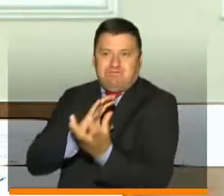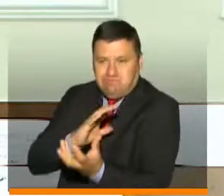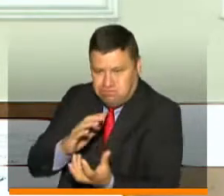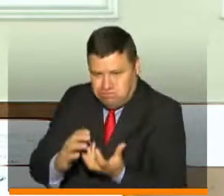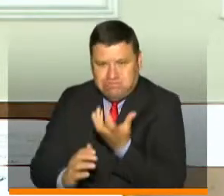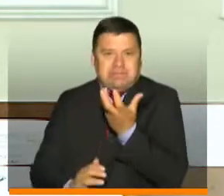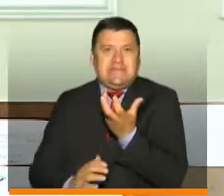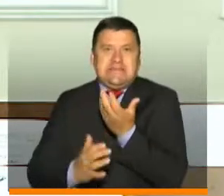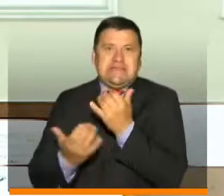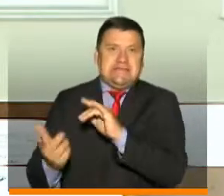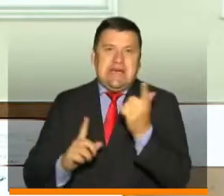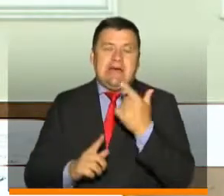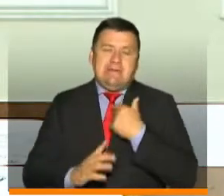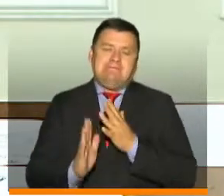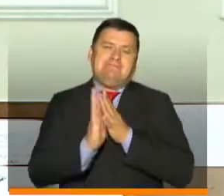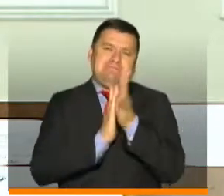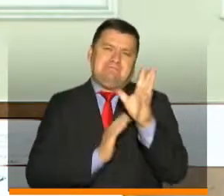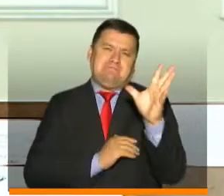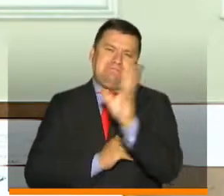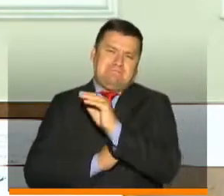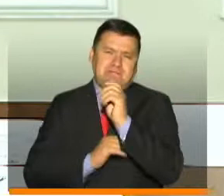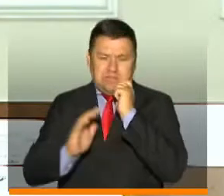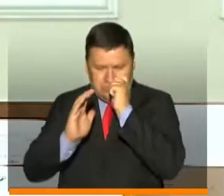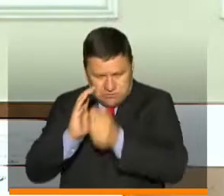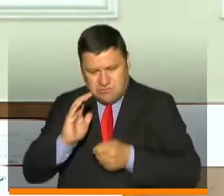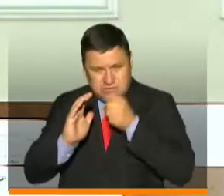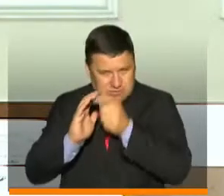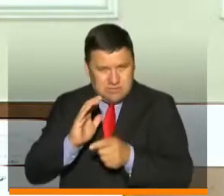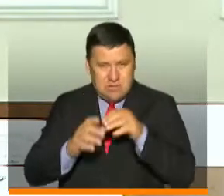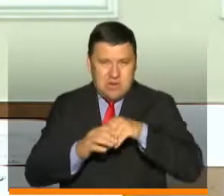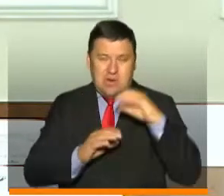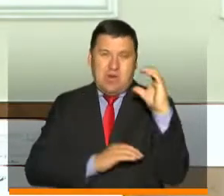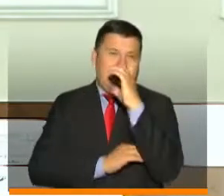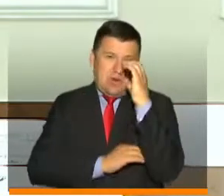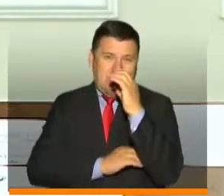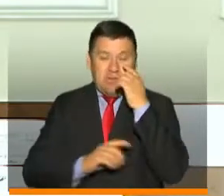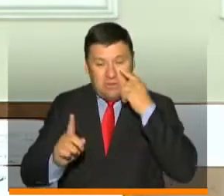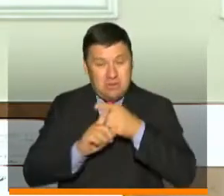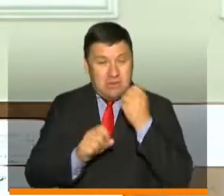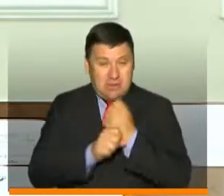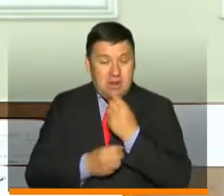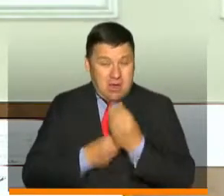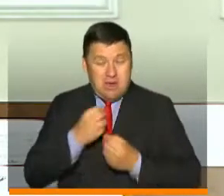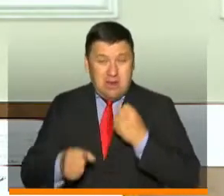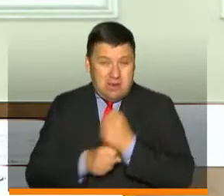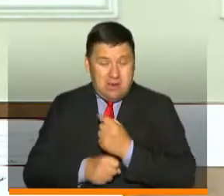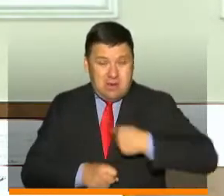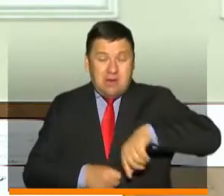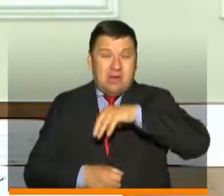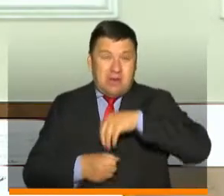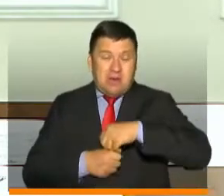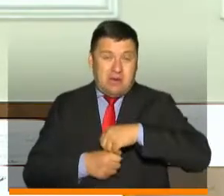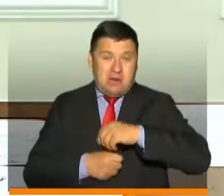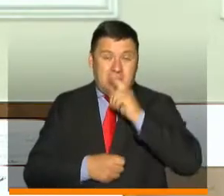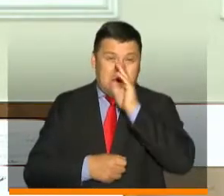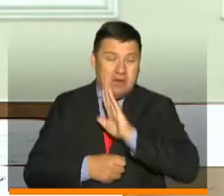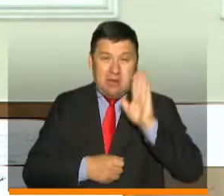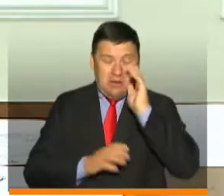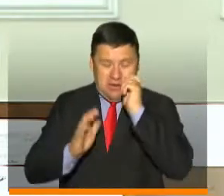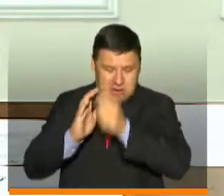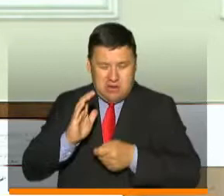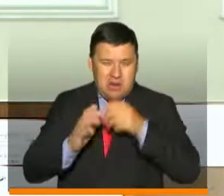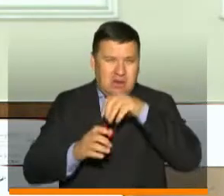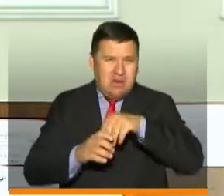además expresarles a todos los mineros de Colombia que el trabajo que se está haciendo por parte de la Agencia Nacional de